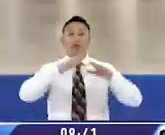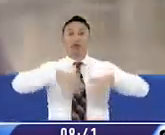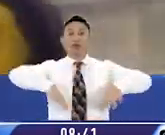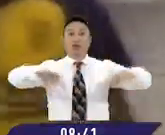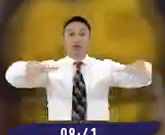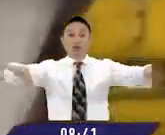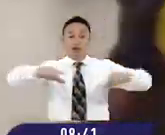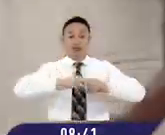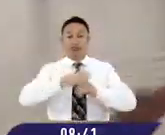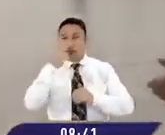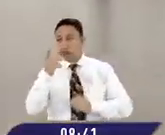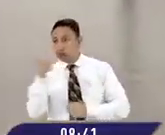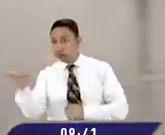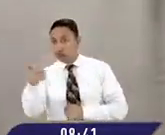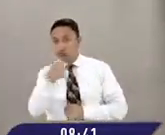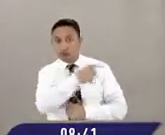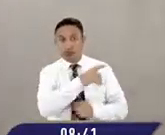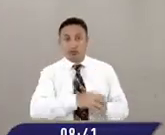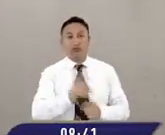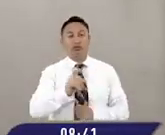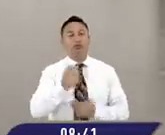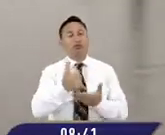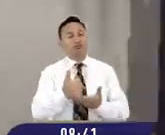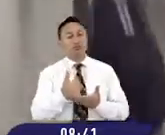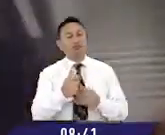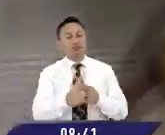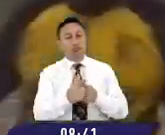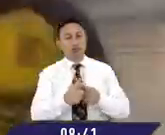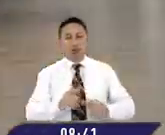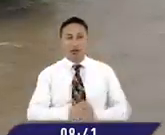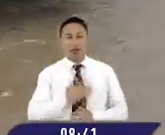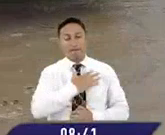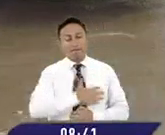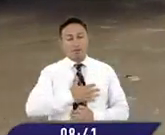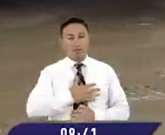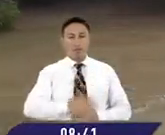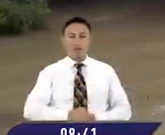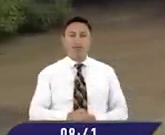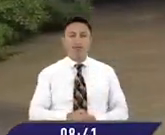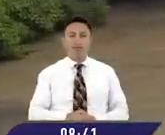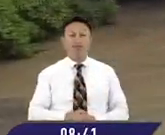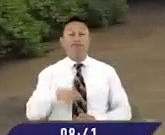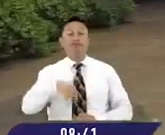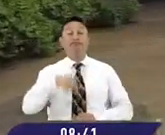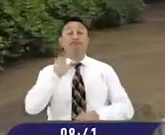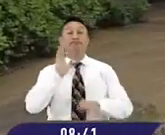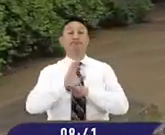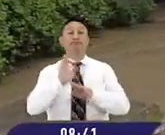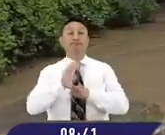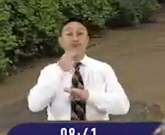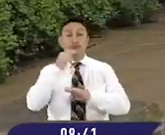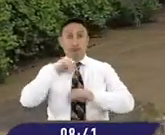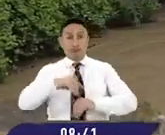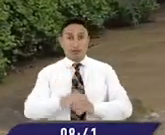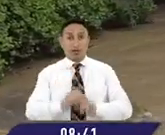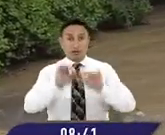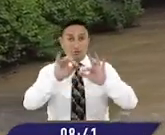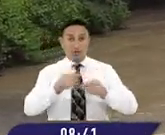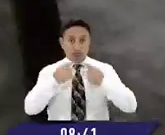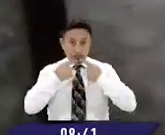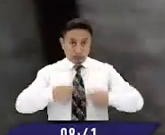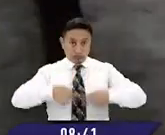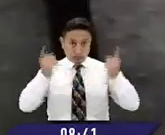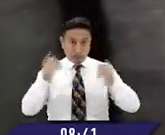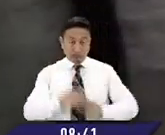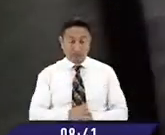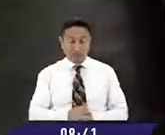acá también lo mismo. Necesitamos su ayuda de urgencia, por favor. Según el reporte preliminar que compartió la Secretaría de Gestión de Riesgos, al